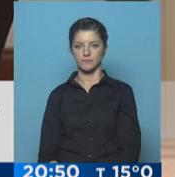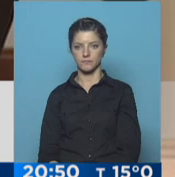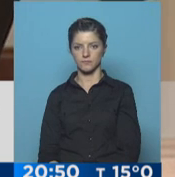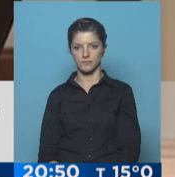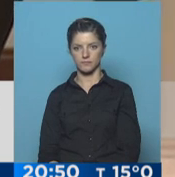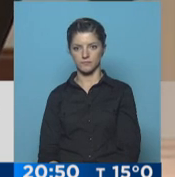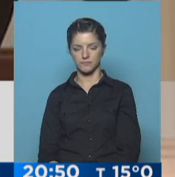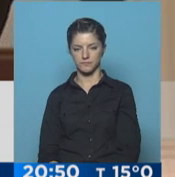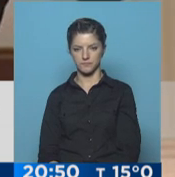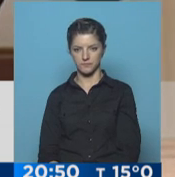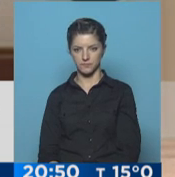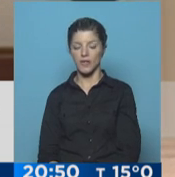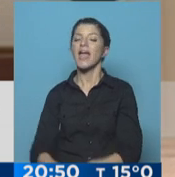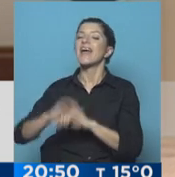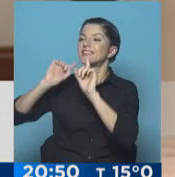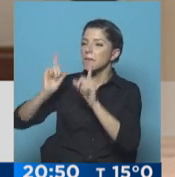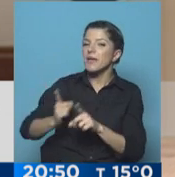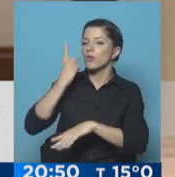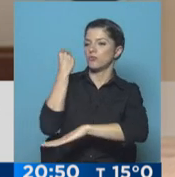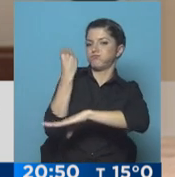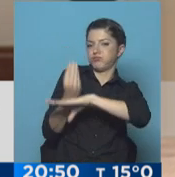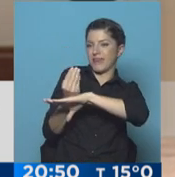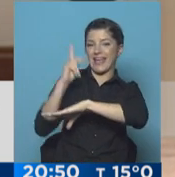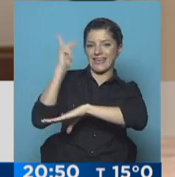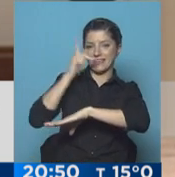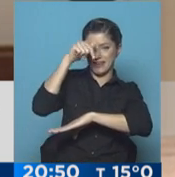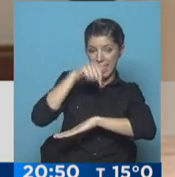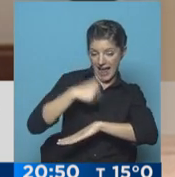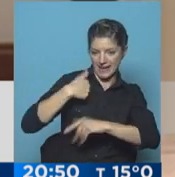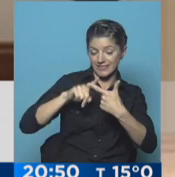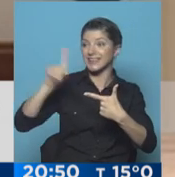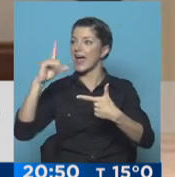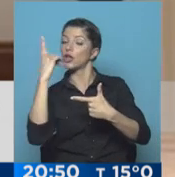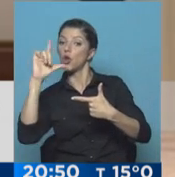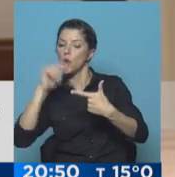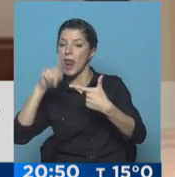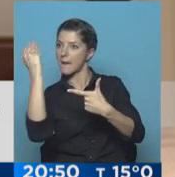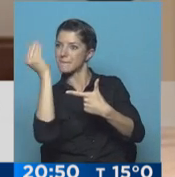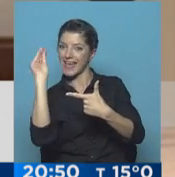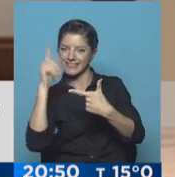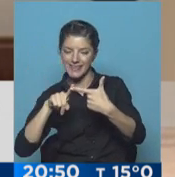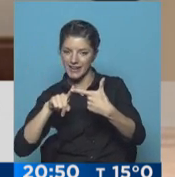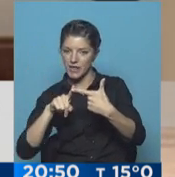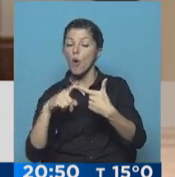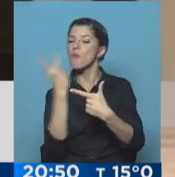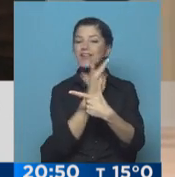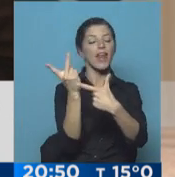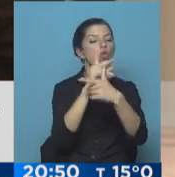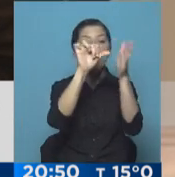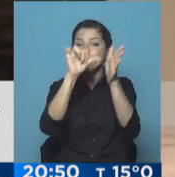la existencia de un dirigente como Kirchner en Argentina y Lula en Brasil, porque siempre Argentina y